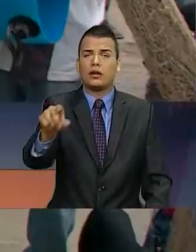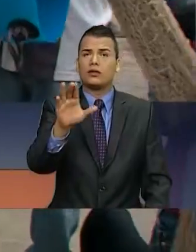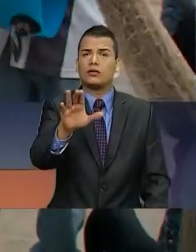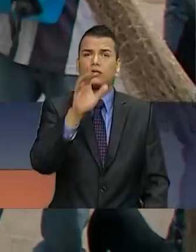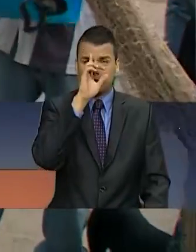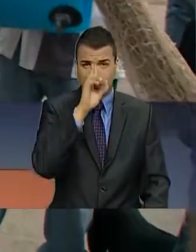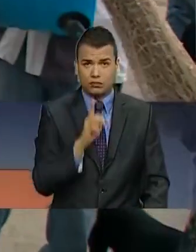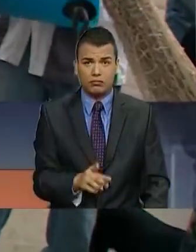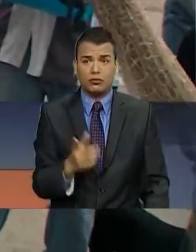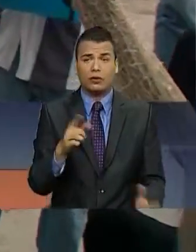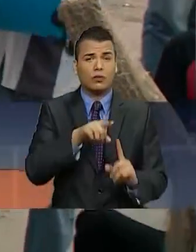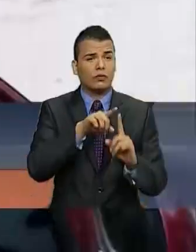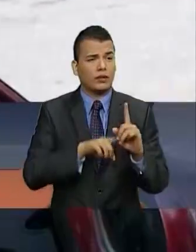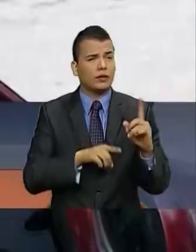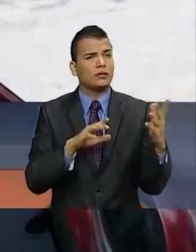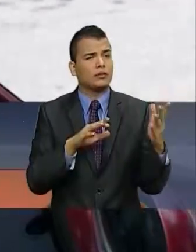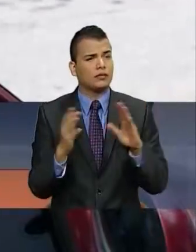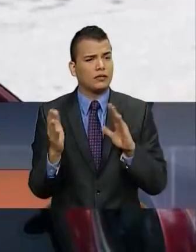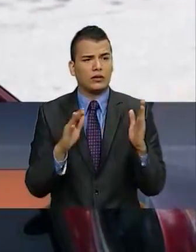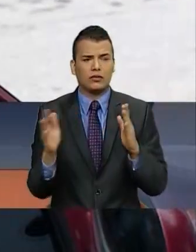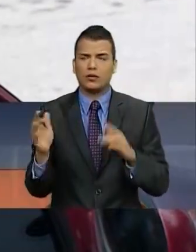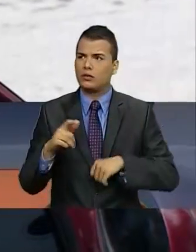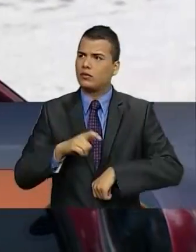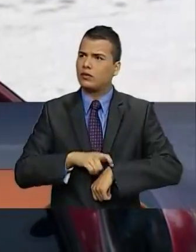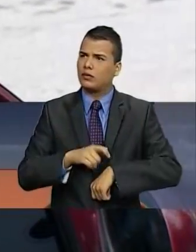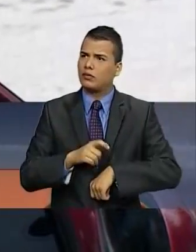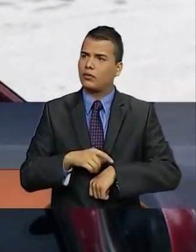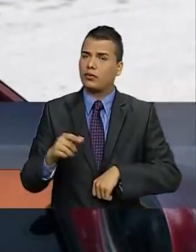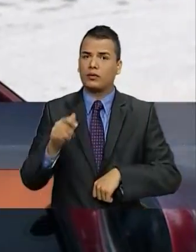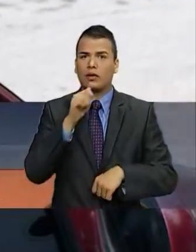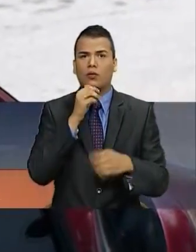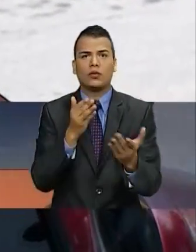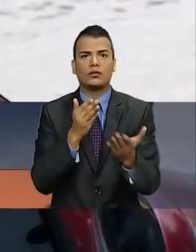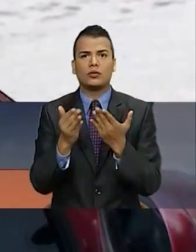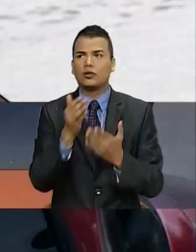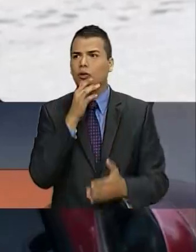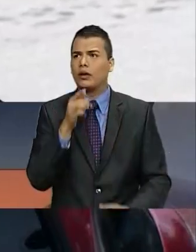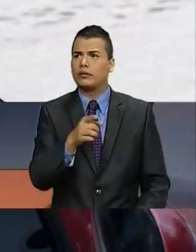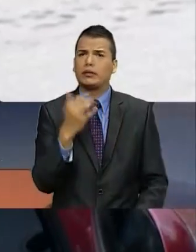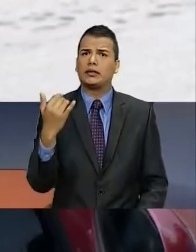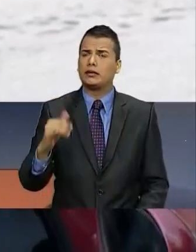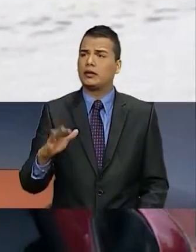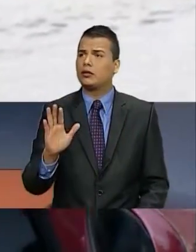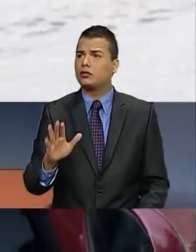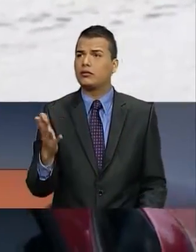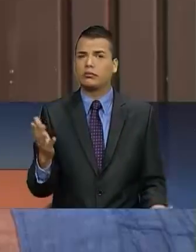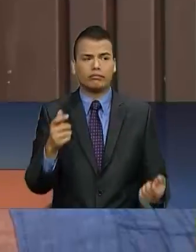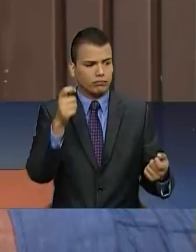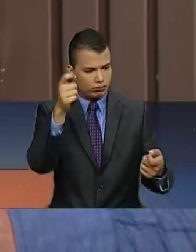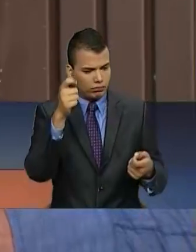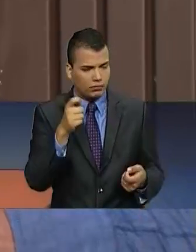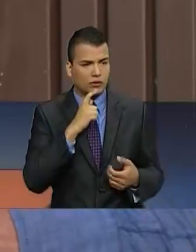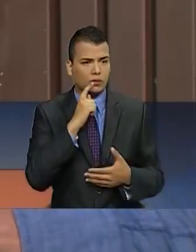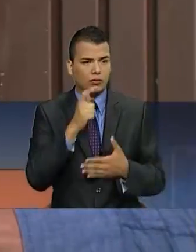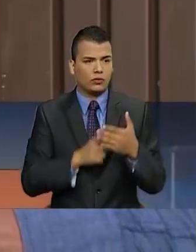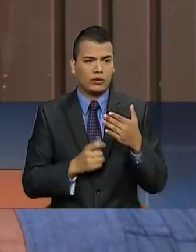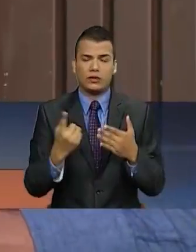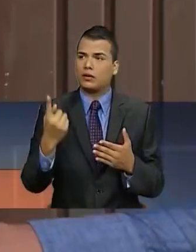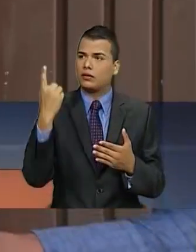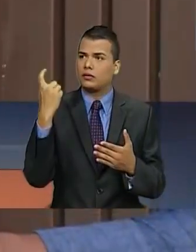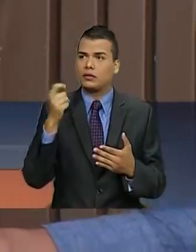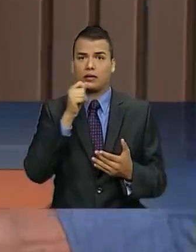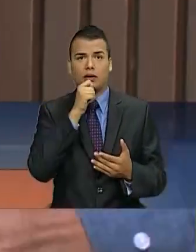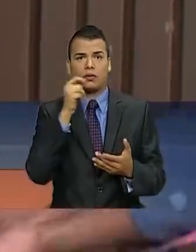suspendido cerca de un mes. Pasamos tiempo sin el servicio del agua, igual los recibos llegan. Ayer nos mandaron un